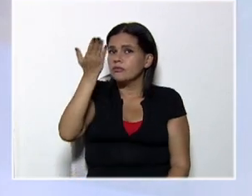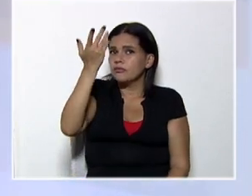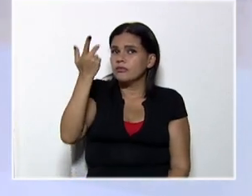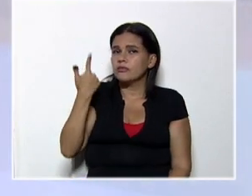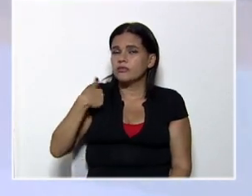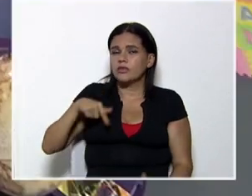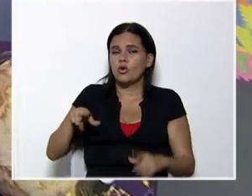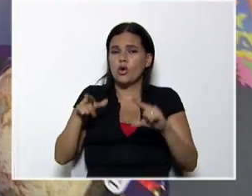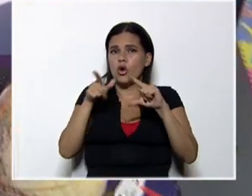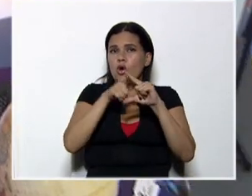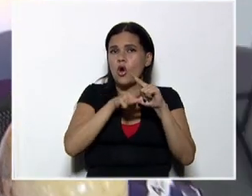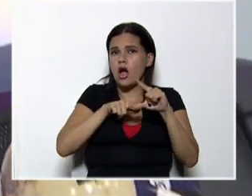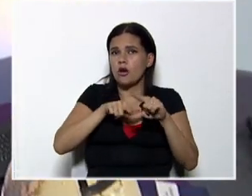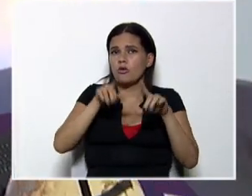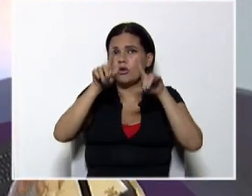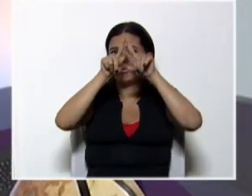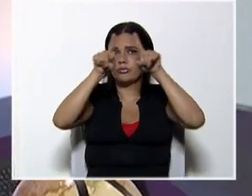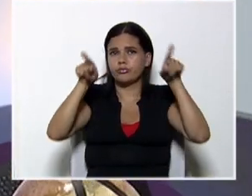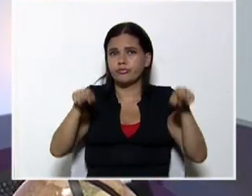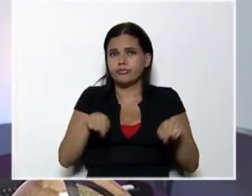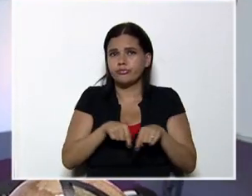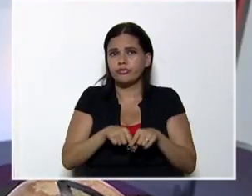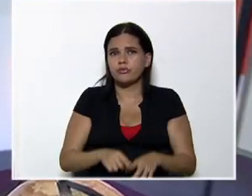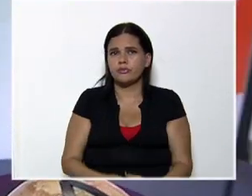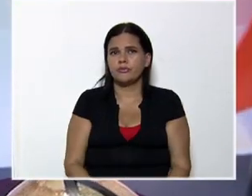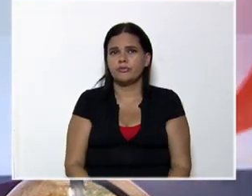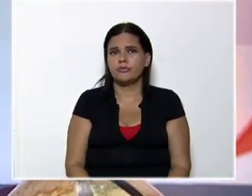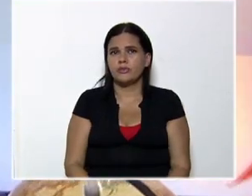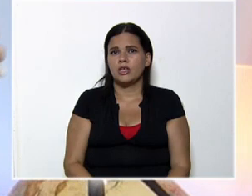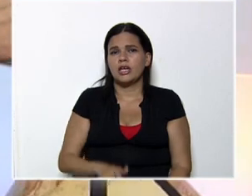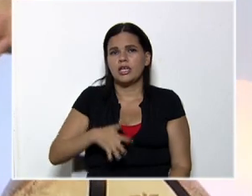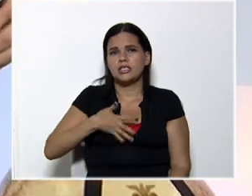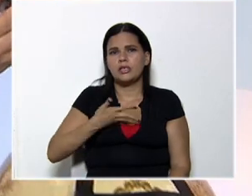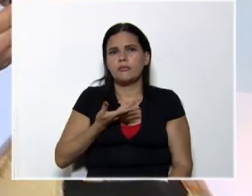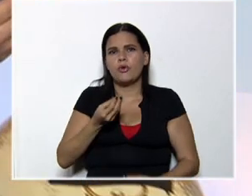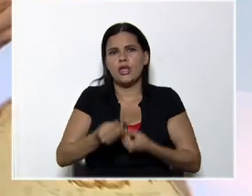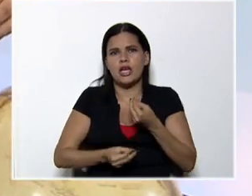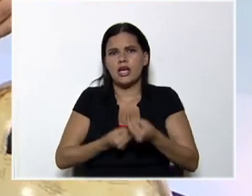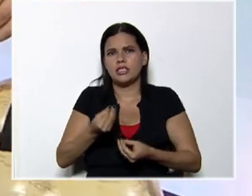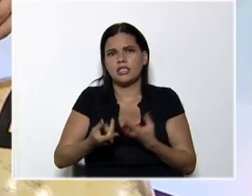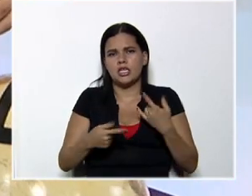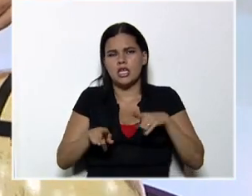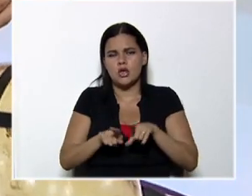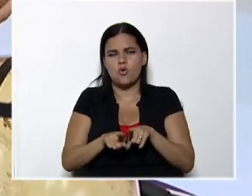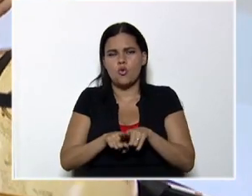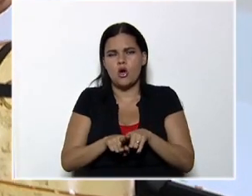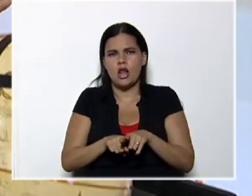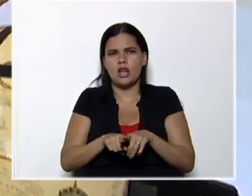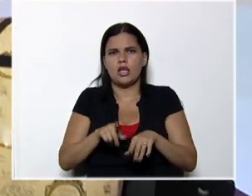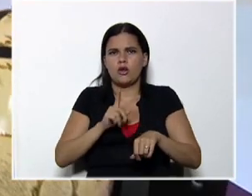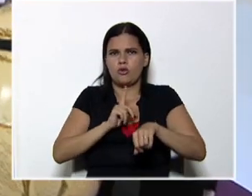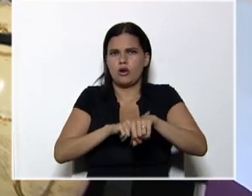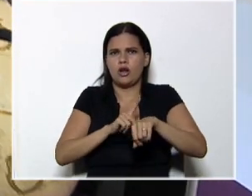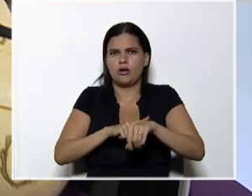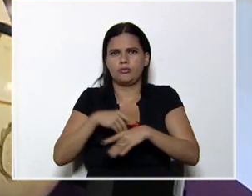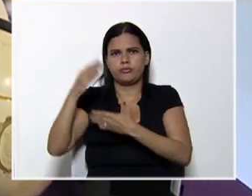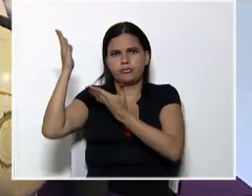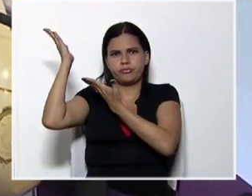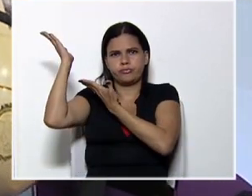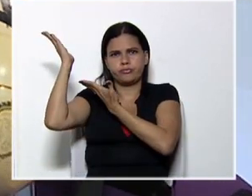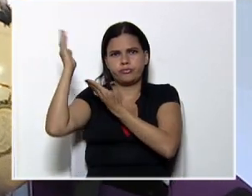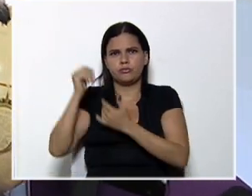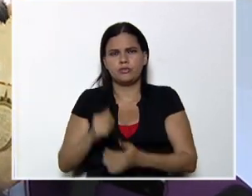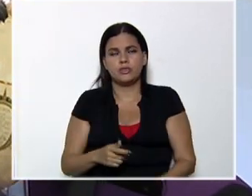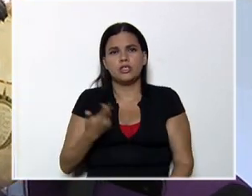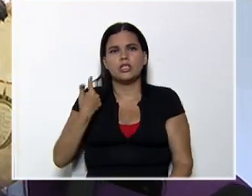los ángulos y de la circunferencia es que se puede dividir así como un reloj. Fíjense que aquí tenemos